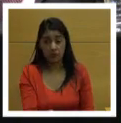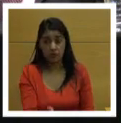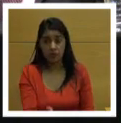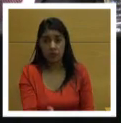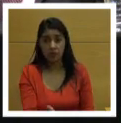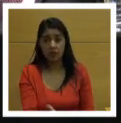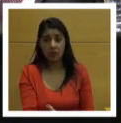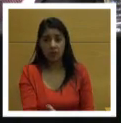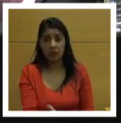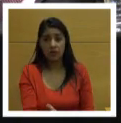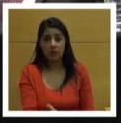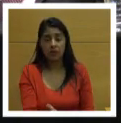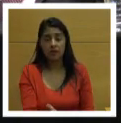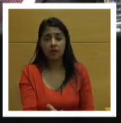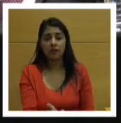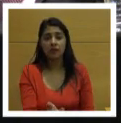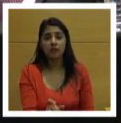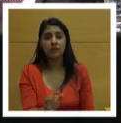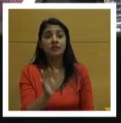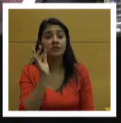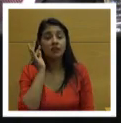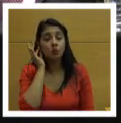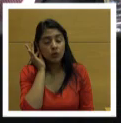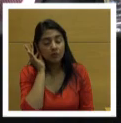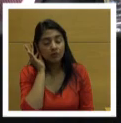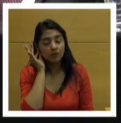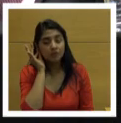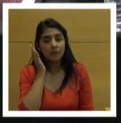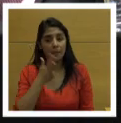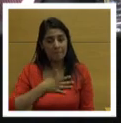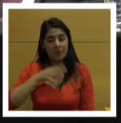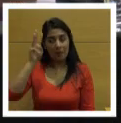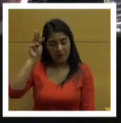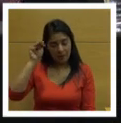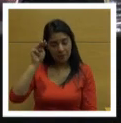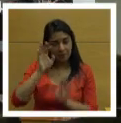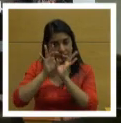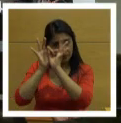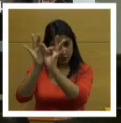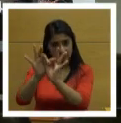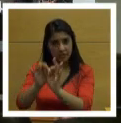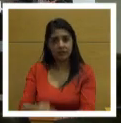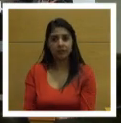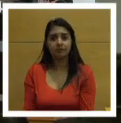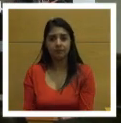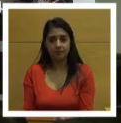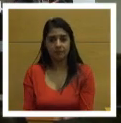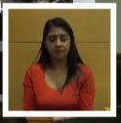enseñó lo que era el respeto a la mujer, mi madre. Muchas gracias.